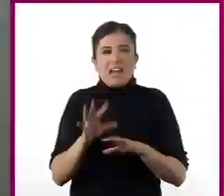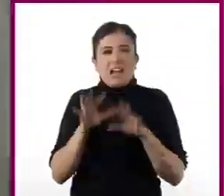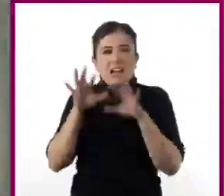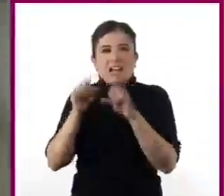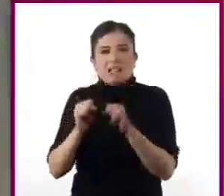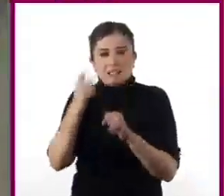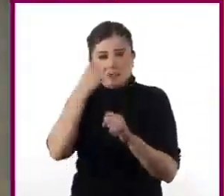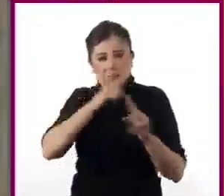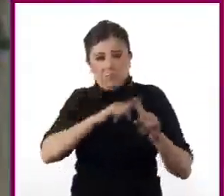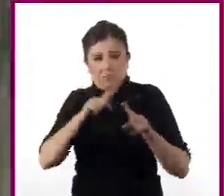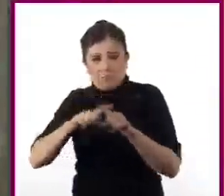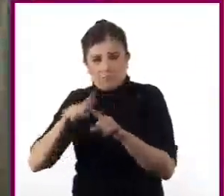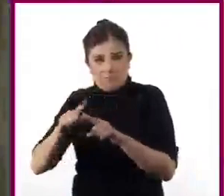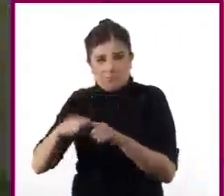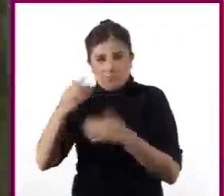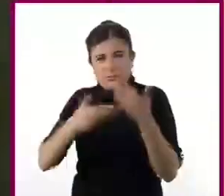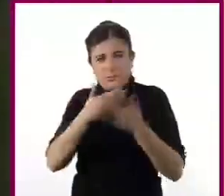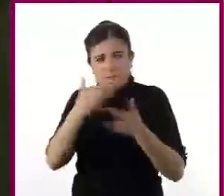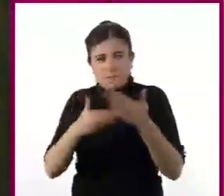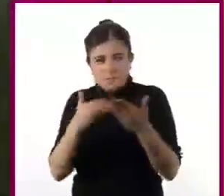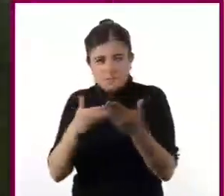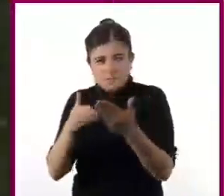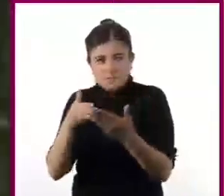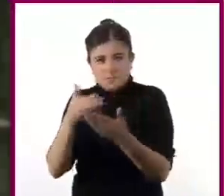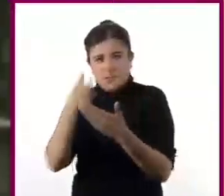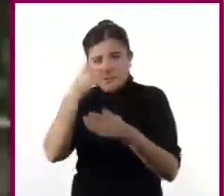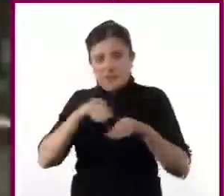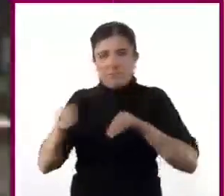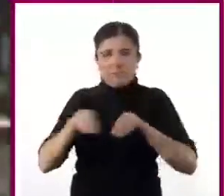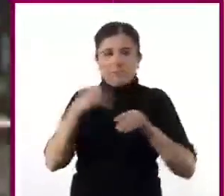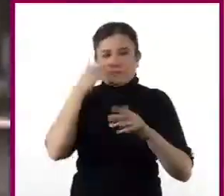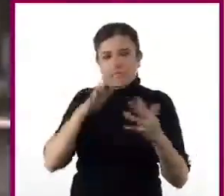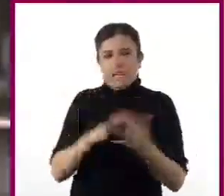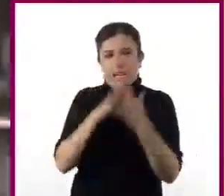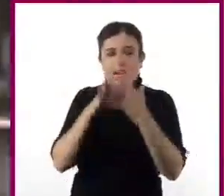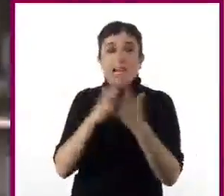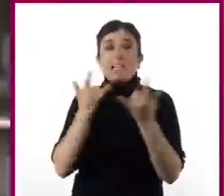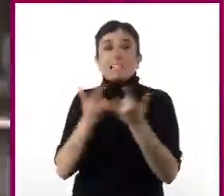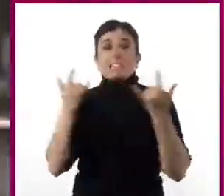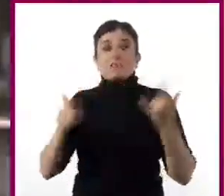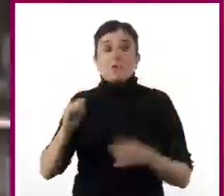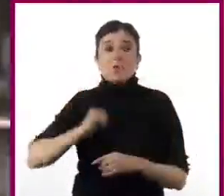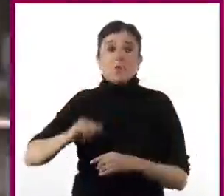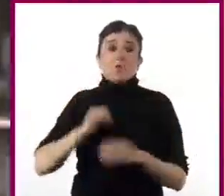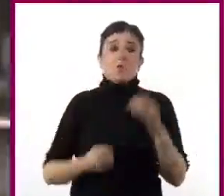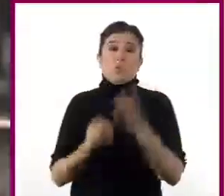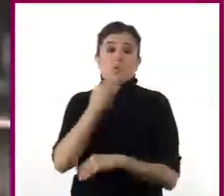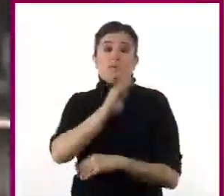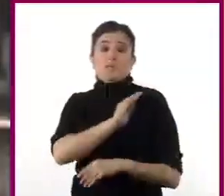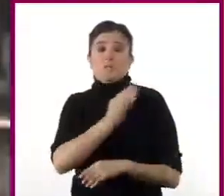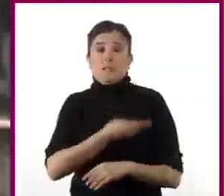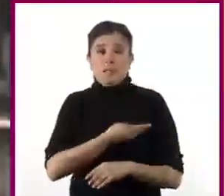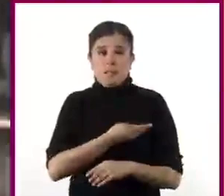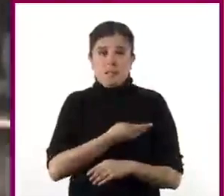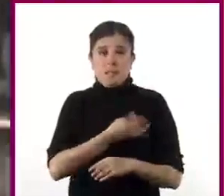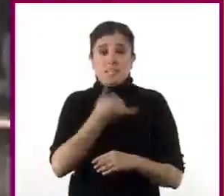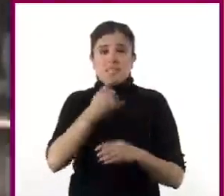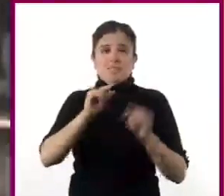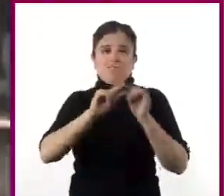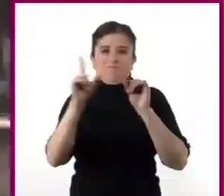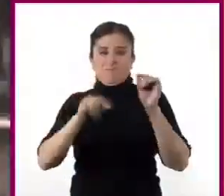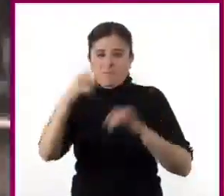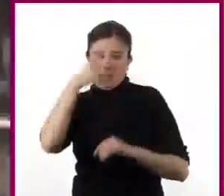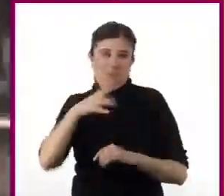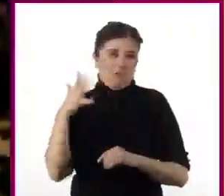las proporciones que después alcanzará este movimiento decisivo de la historia de la Nueva España y de la nación